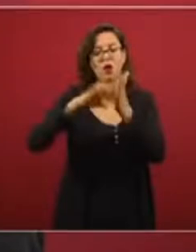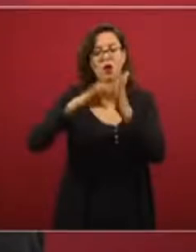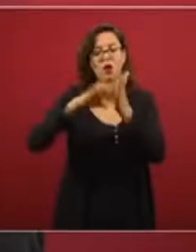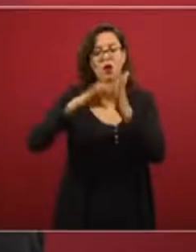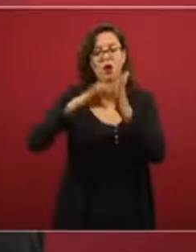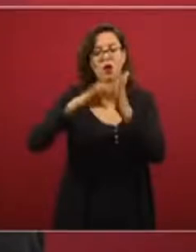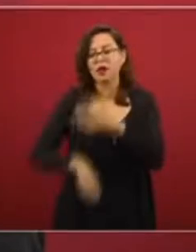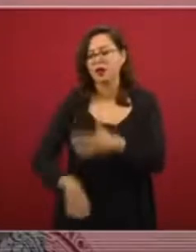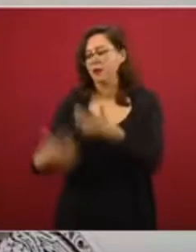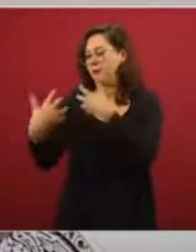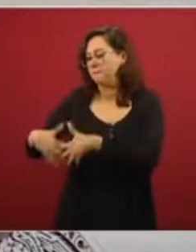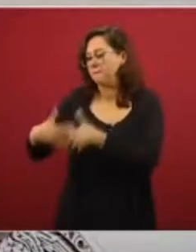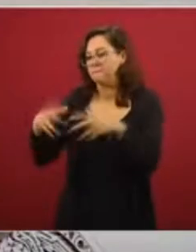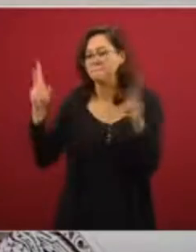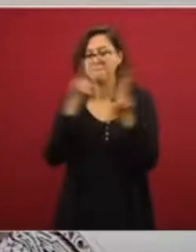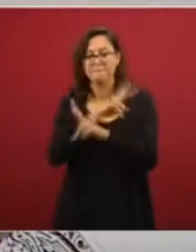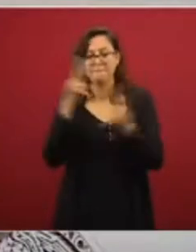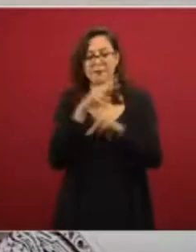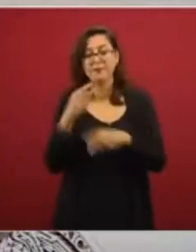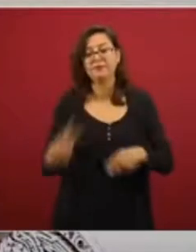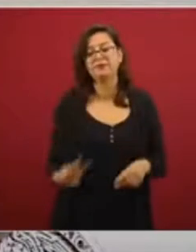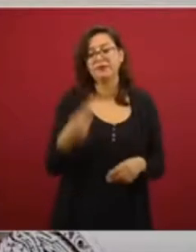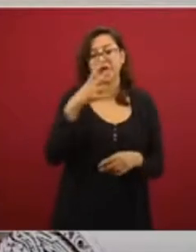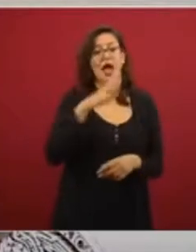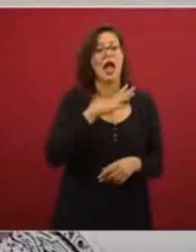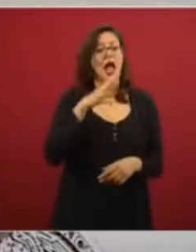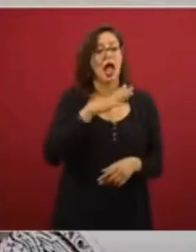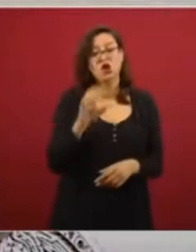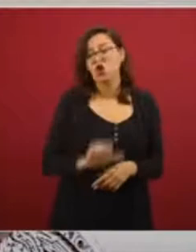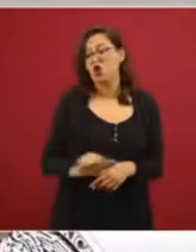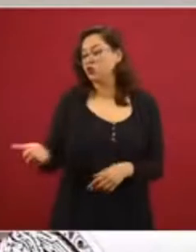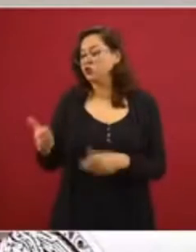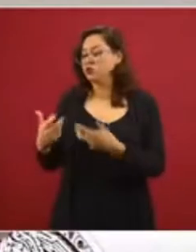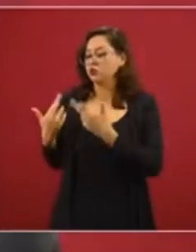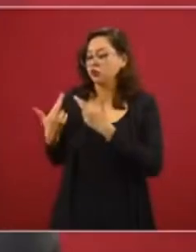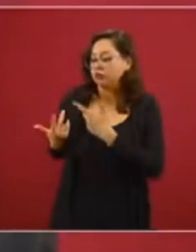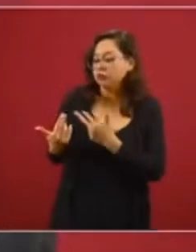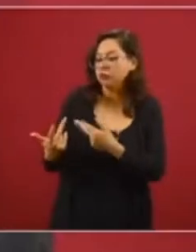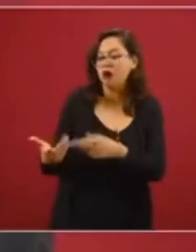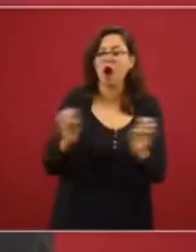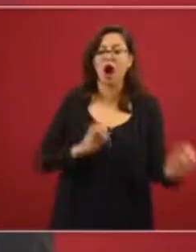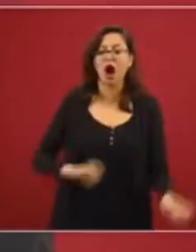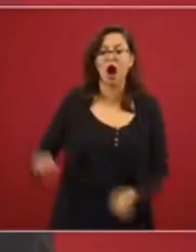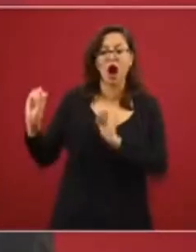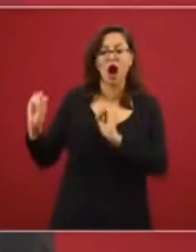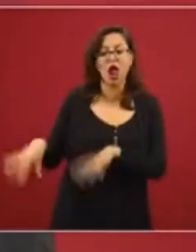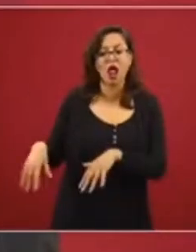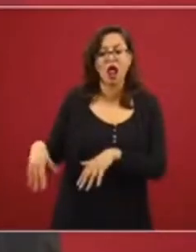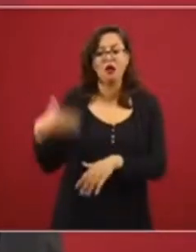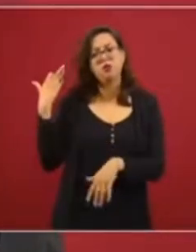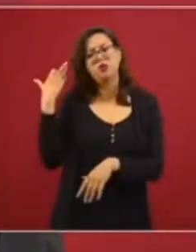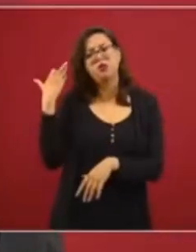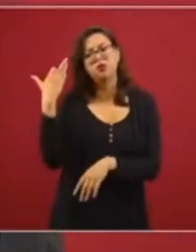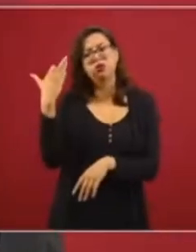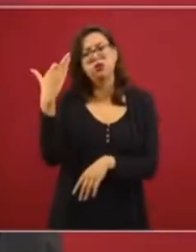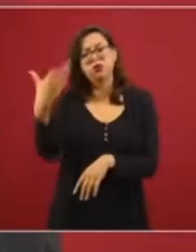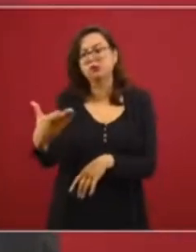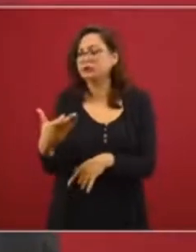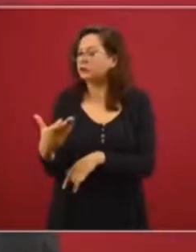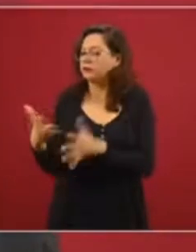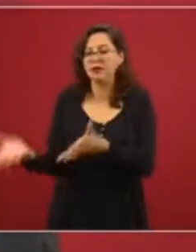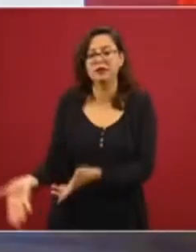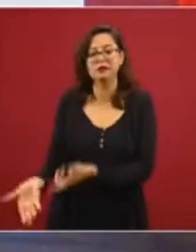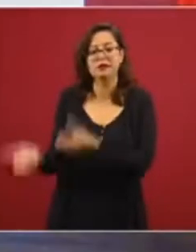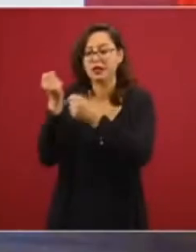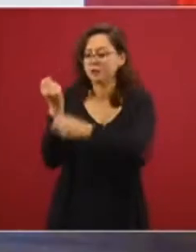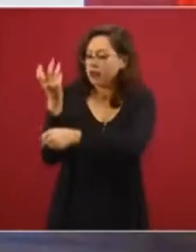mechanical vents. Preparando otra cantidad muy importante de equipos que estaban abandonados en desuso en las entidades federativas y